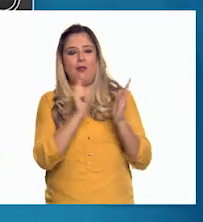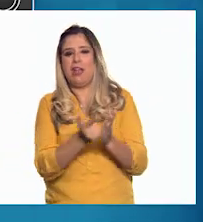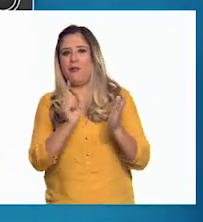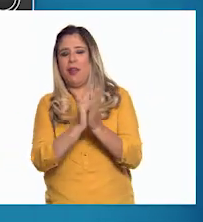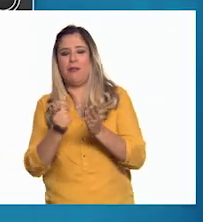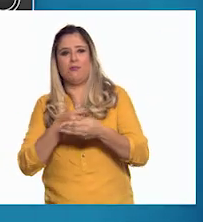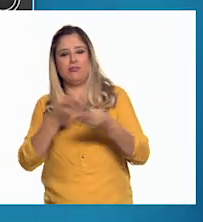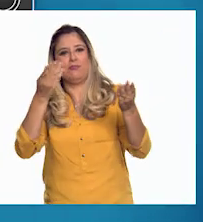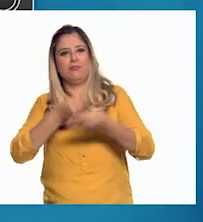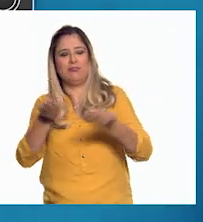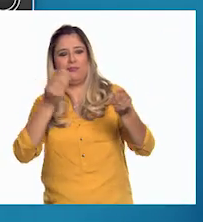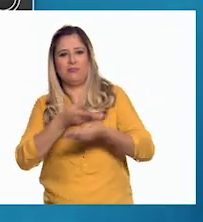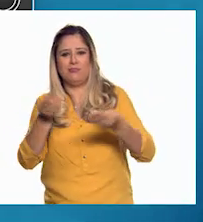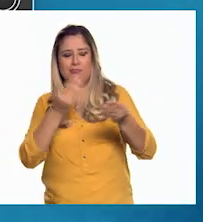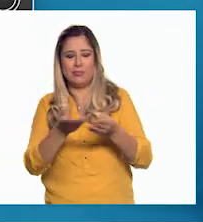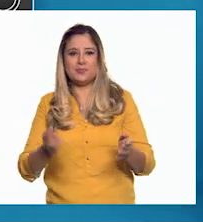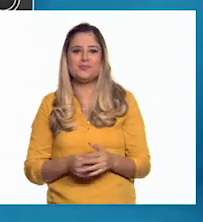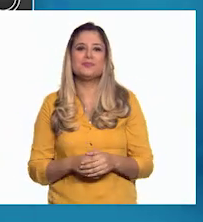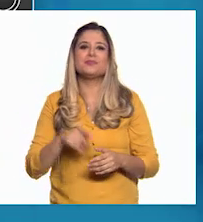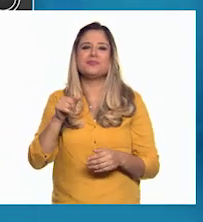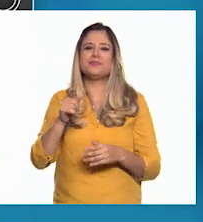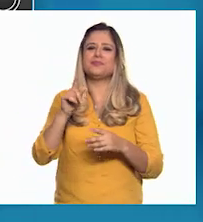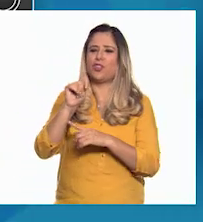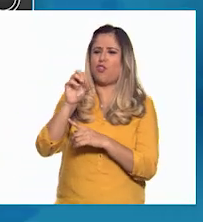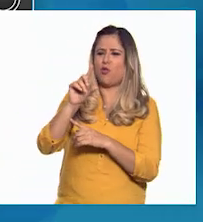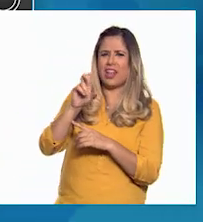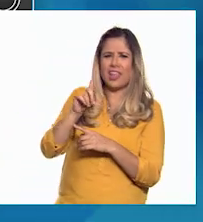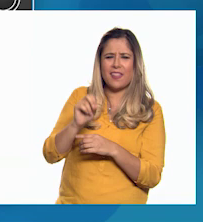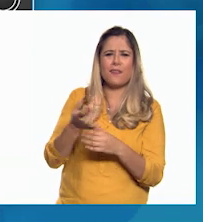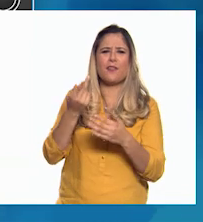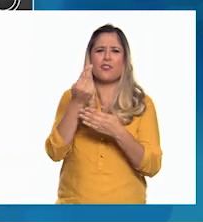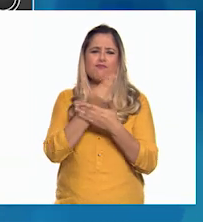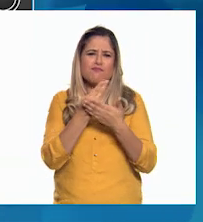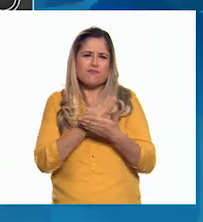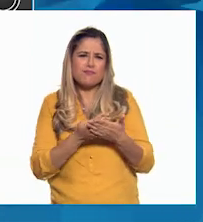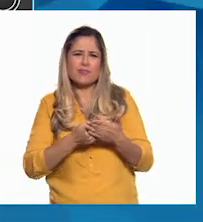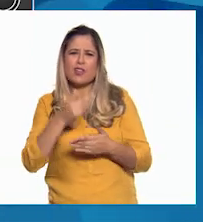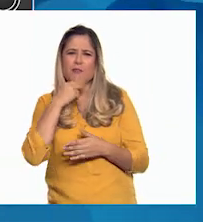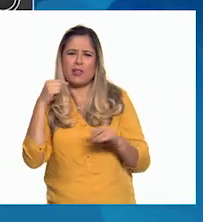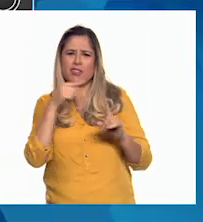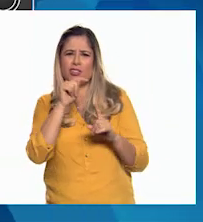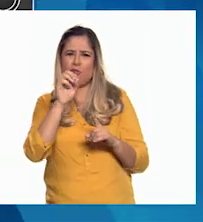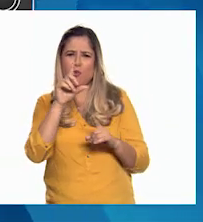Y todos, o sea, yo desde que hablaste de lo de Toledo, ilustrado por Toledo, hablamos de